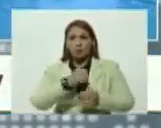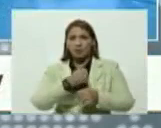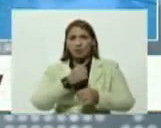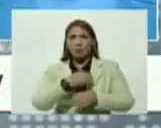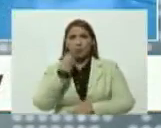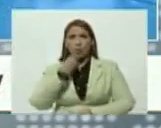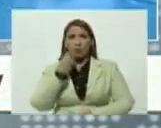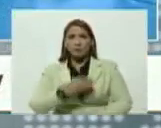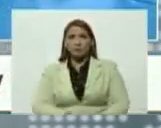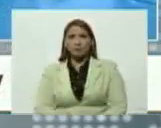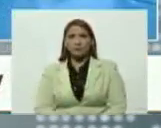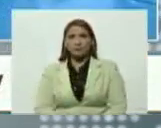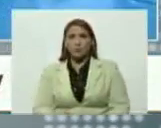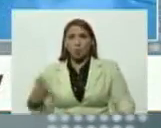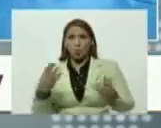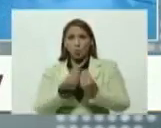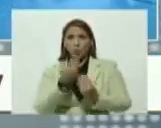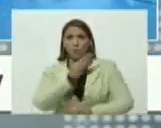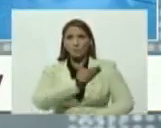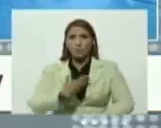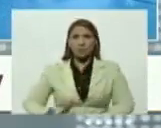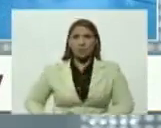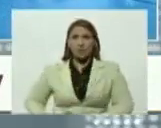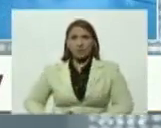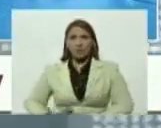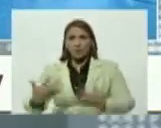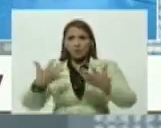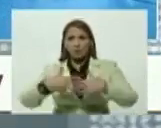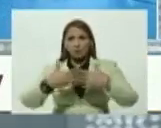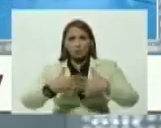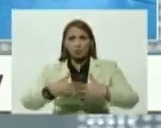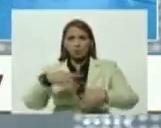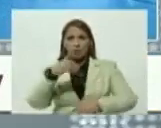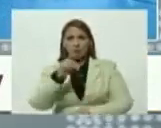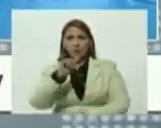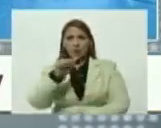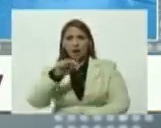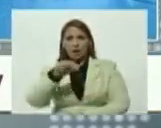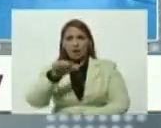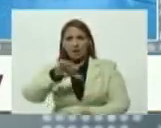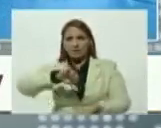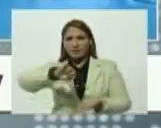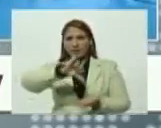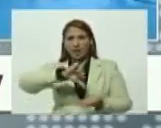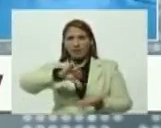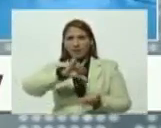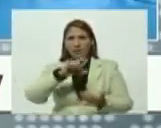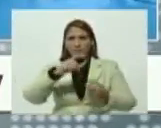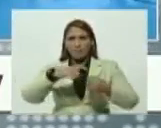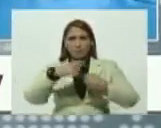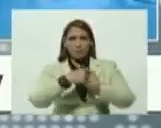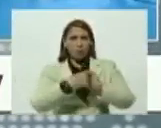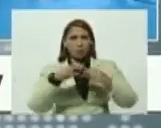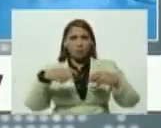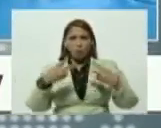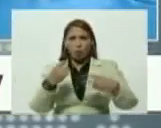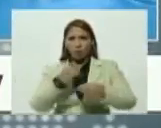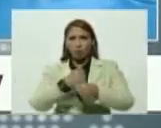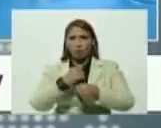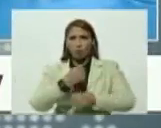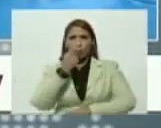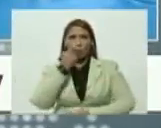Juvenil, junto al presidente de Industrias Diana. Vamos a incorporar a nuevos